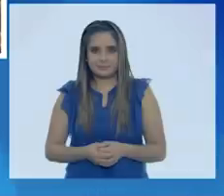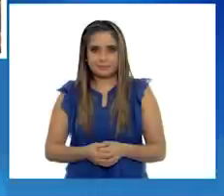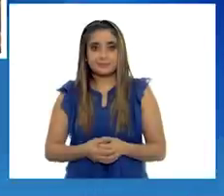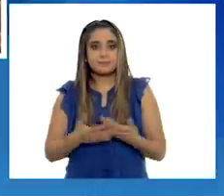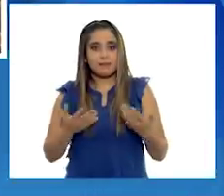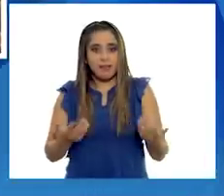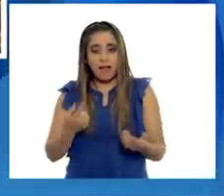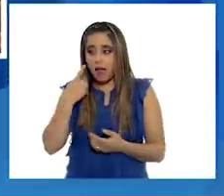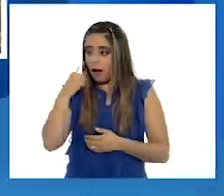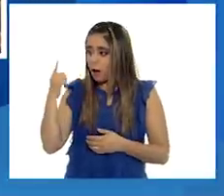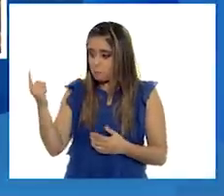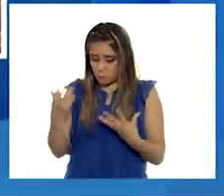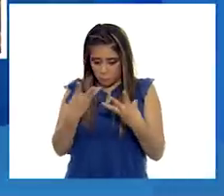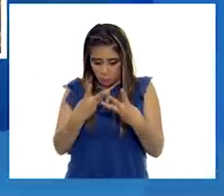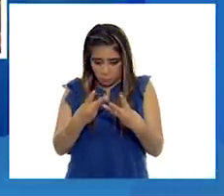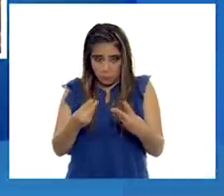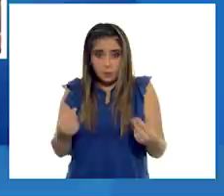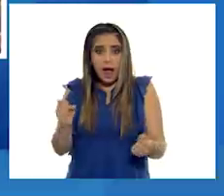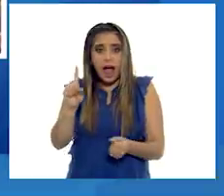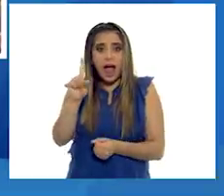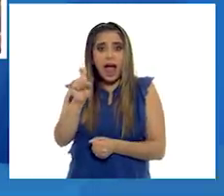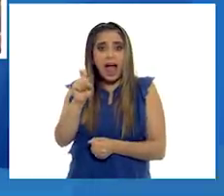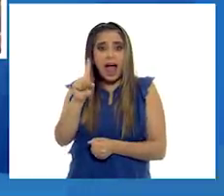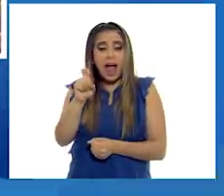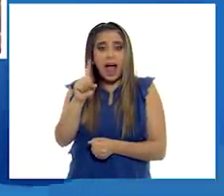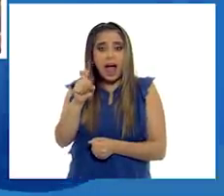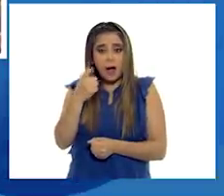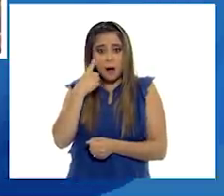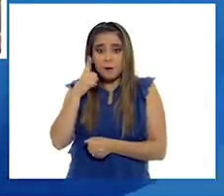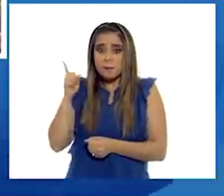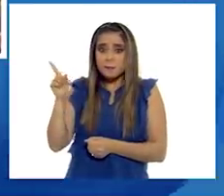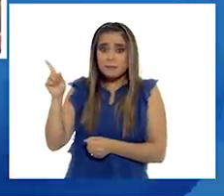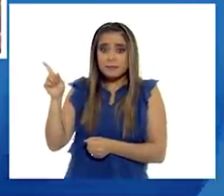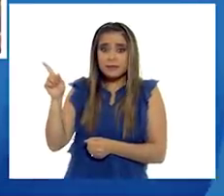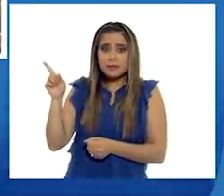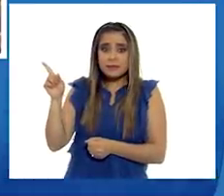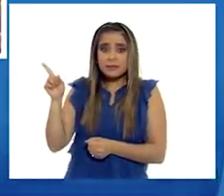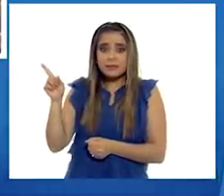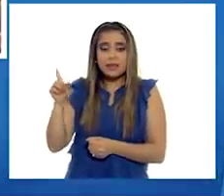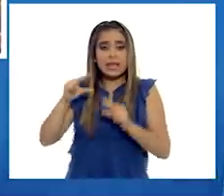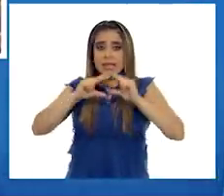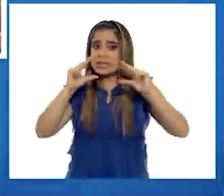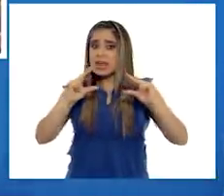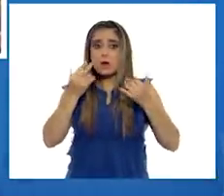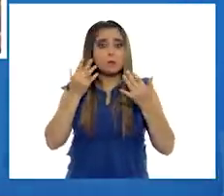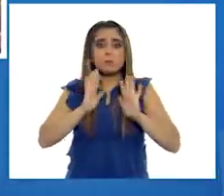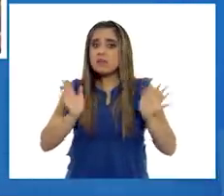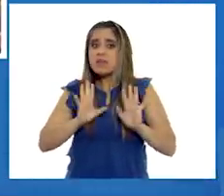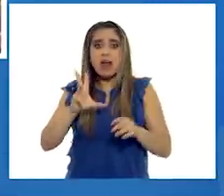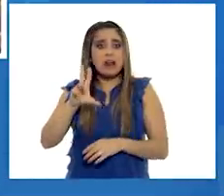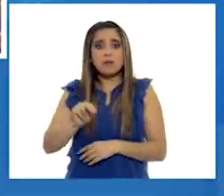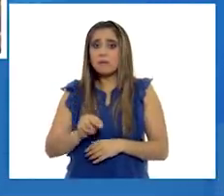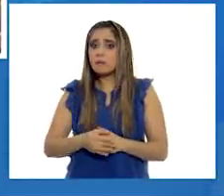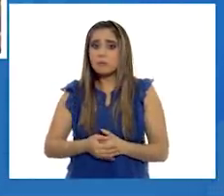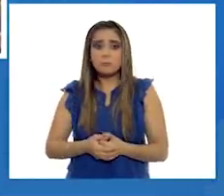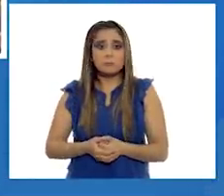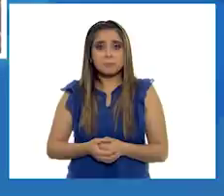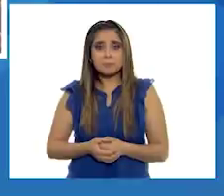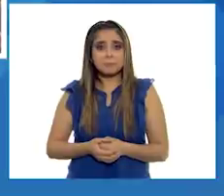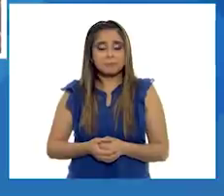Están haciéndose líquido. Observen cómo queda como agua y no como hielos.